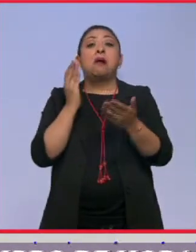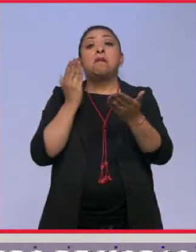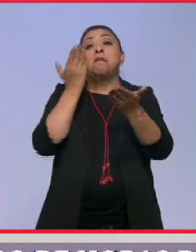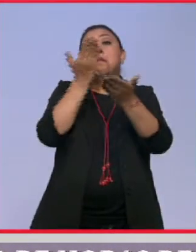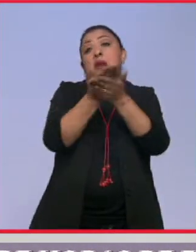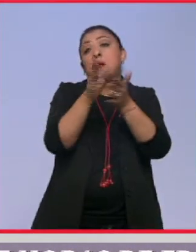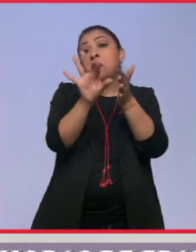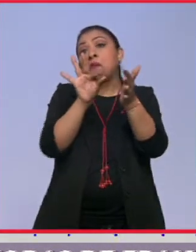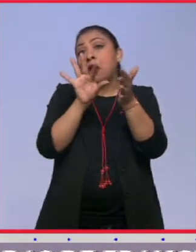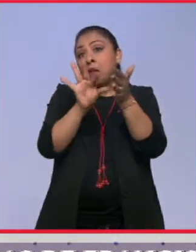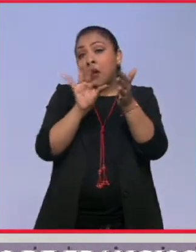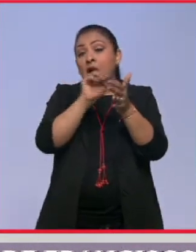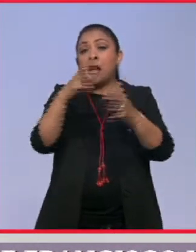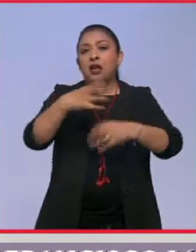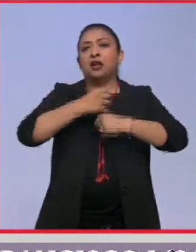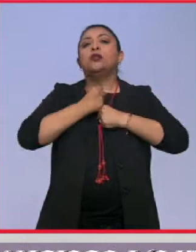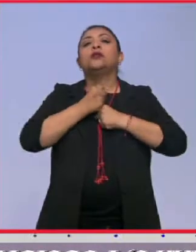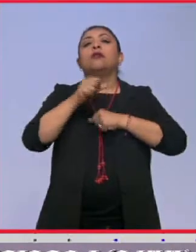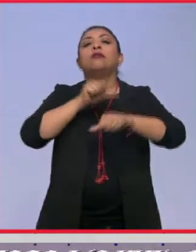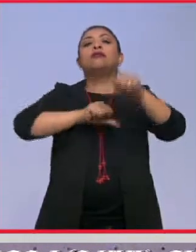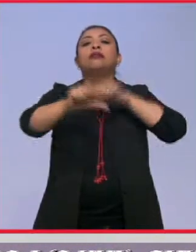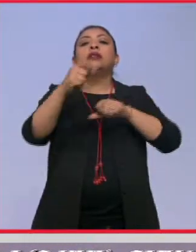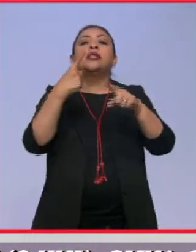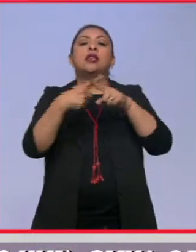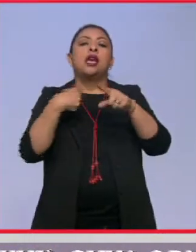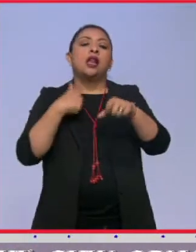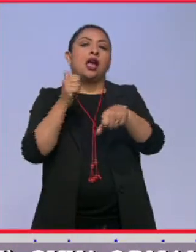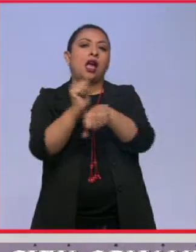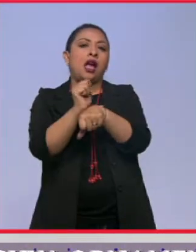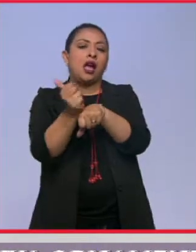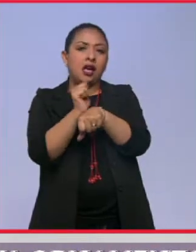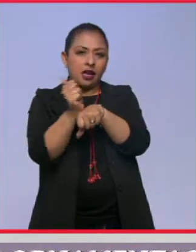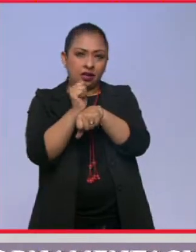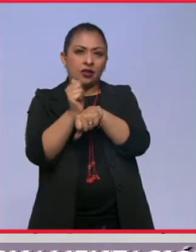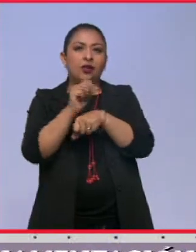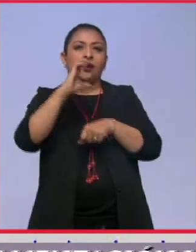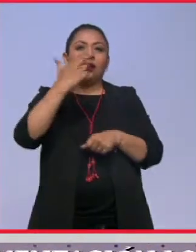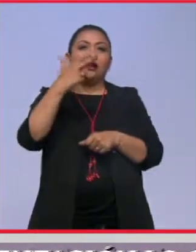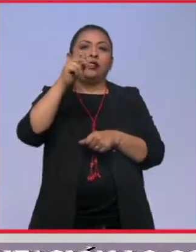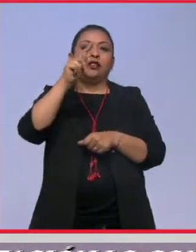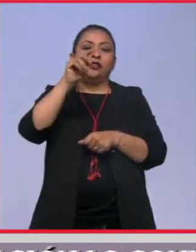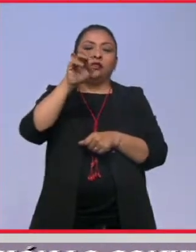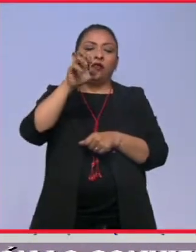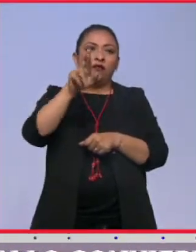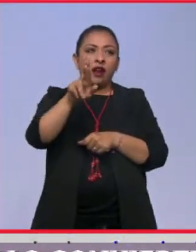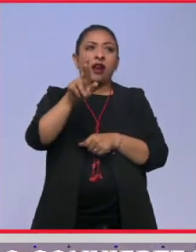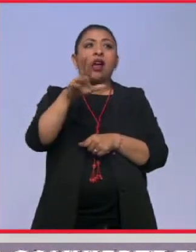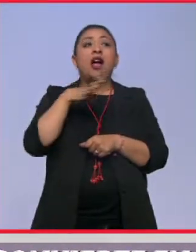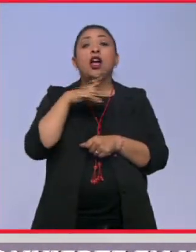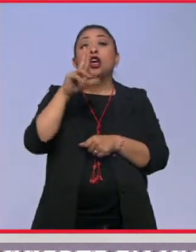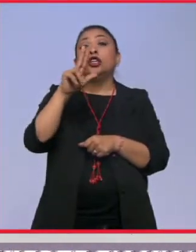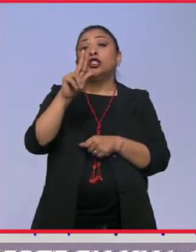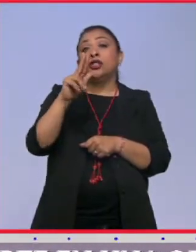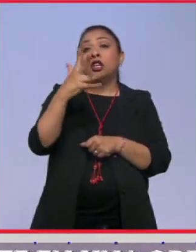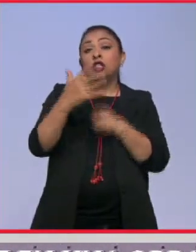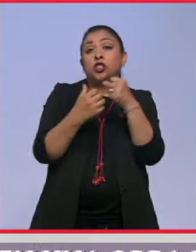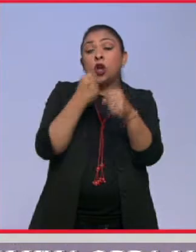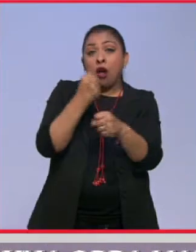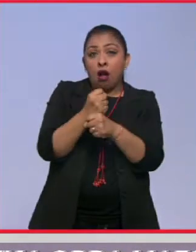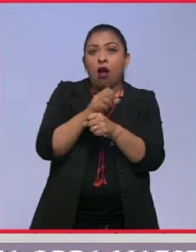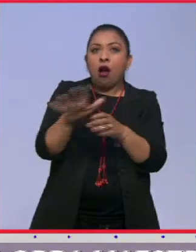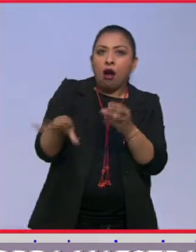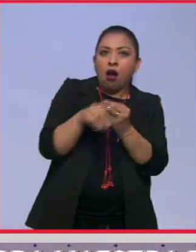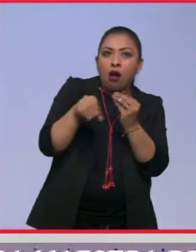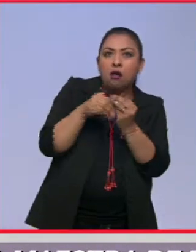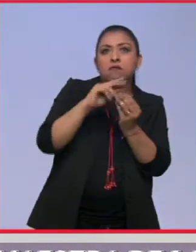Oscar. Finalmente, ¿quién vino al relevo? Otro gran actor. Nos referimos a Christopher Plummer, ¿no? Que con 88 años se suma